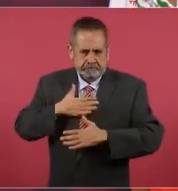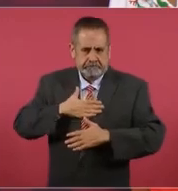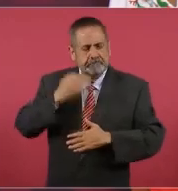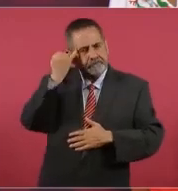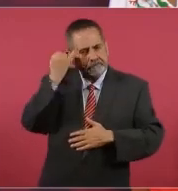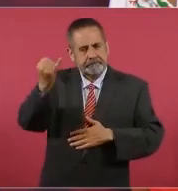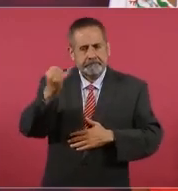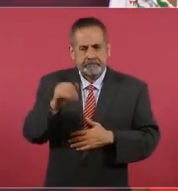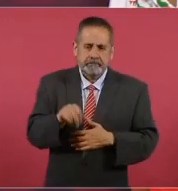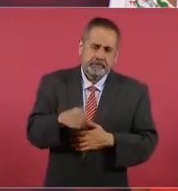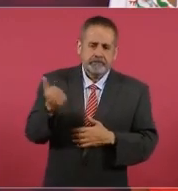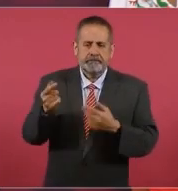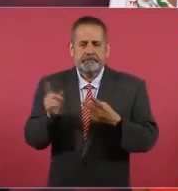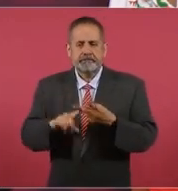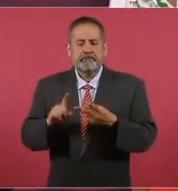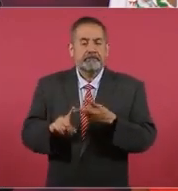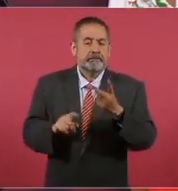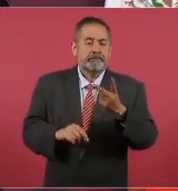Y lo otro